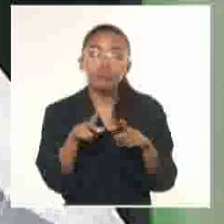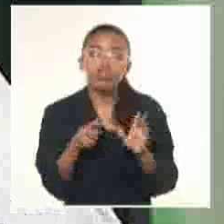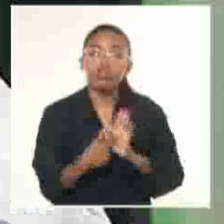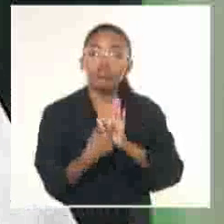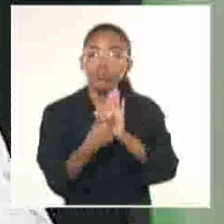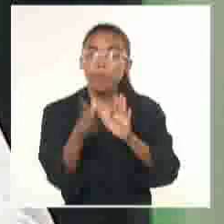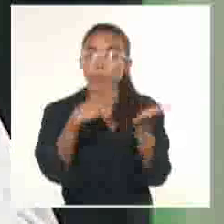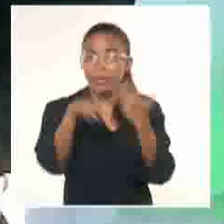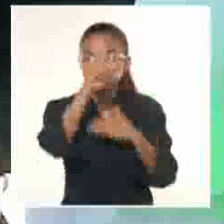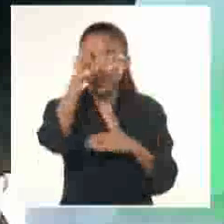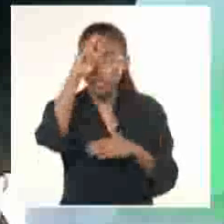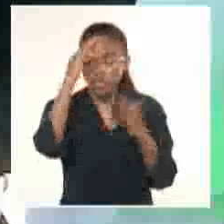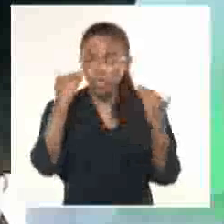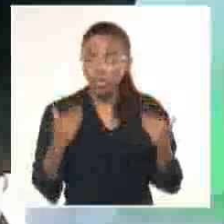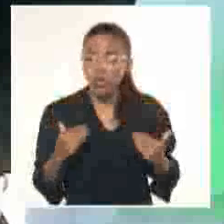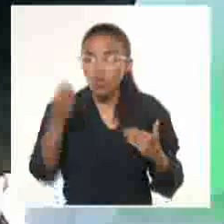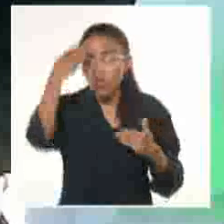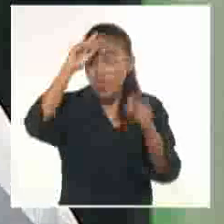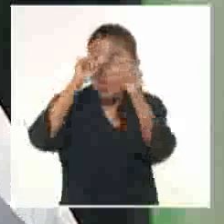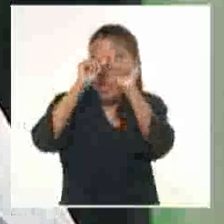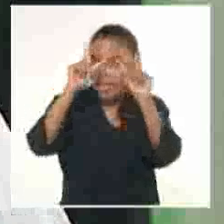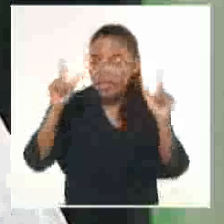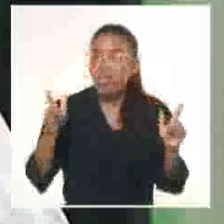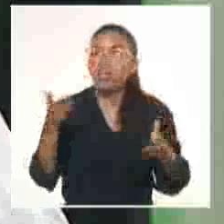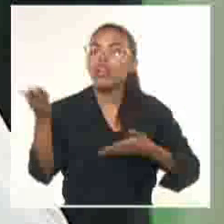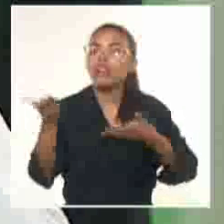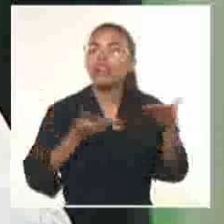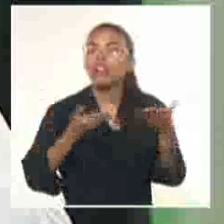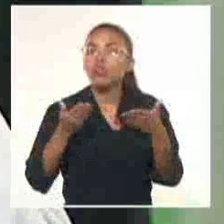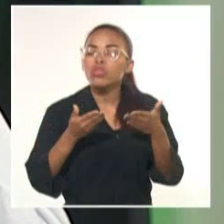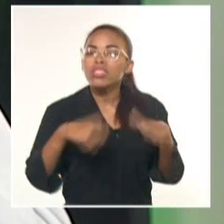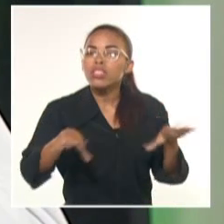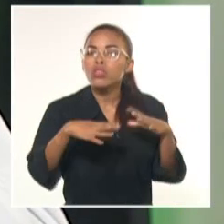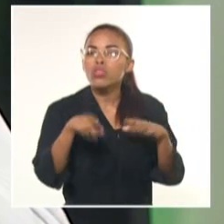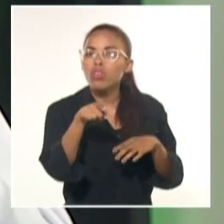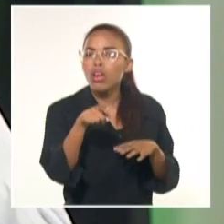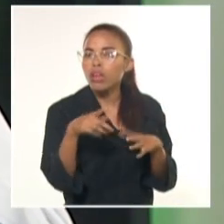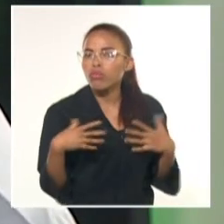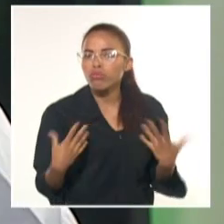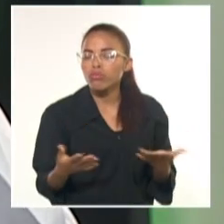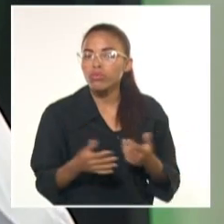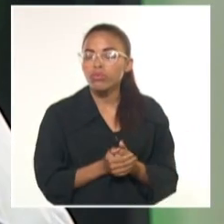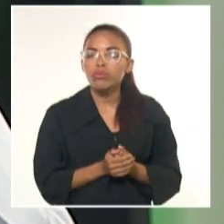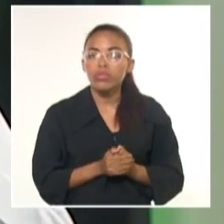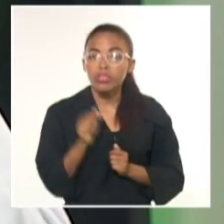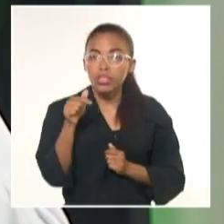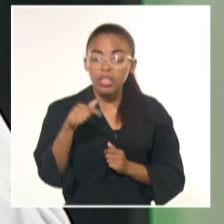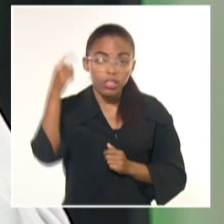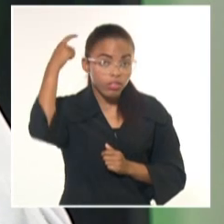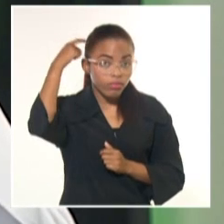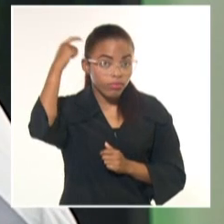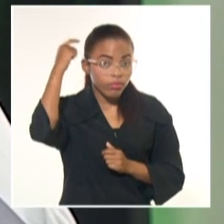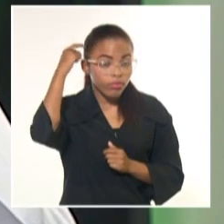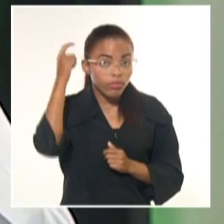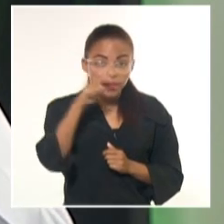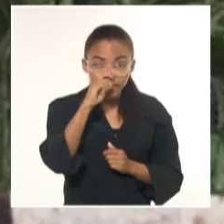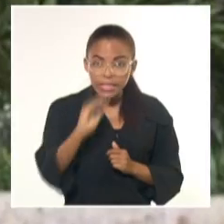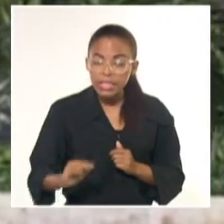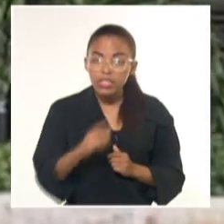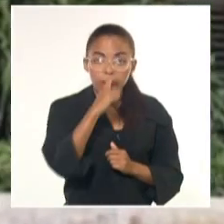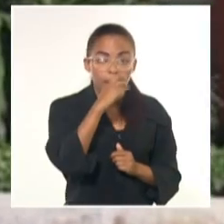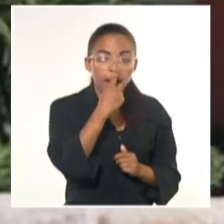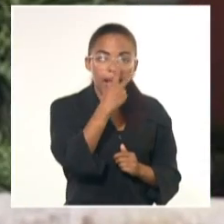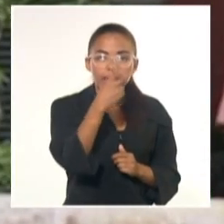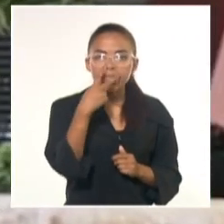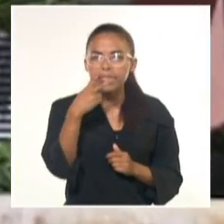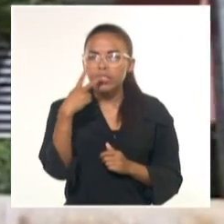todo el país, hay que discutir el paciente. De esa primera discusión que se hace en el Instituto de Neurología y Neurocirugía, en neuropediatría, emana la posibilidad